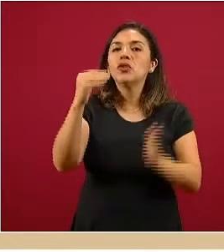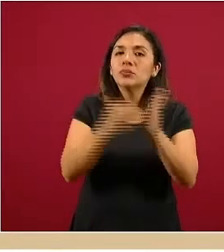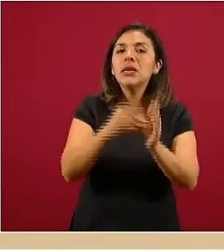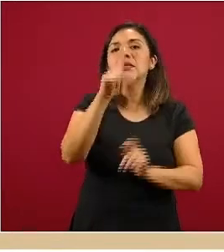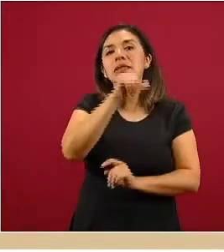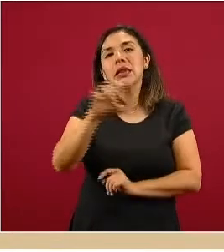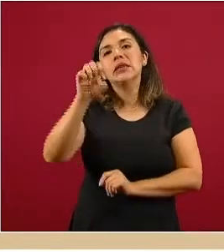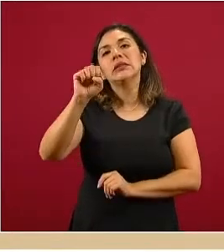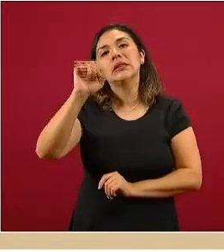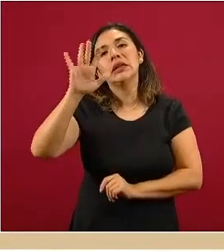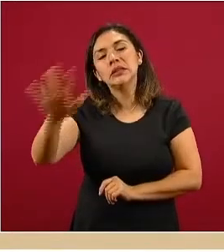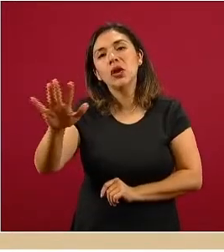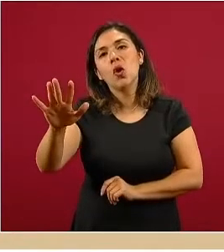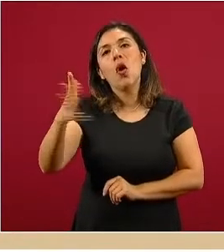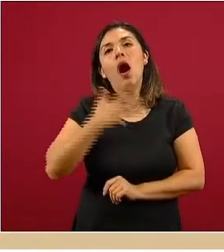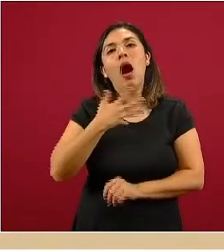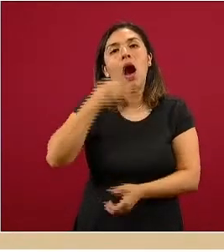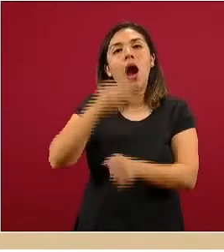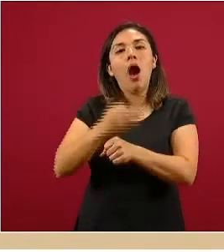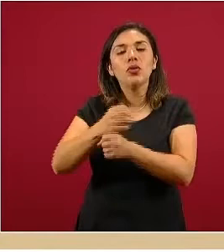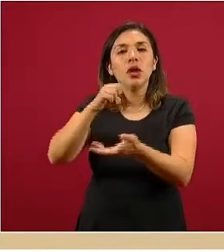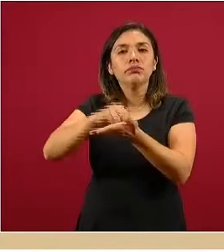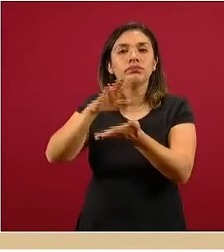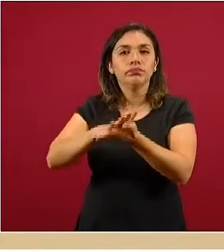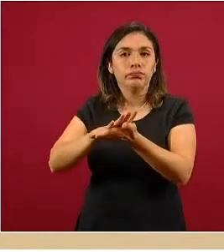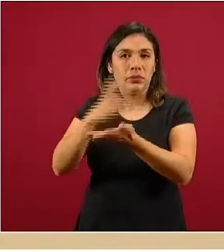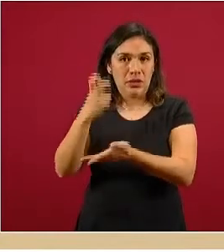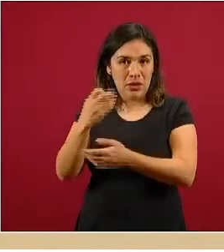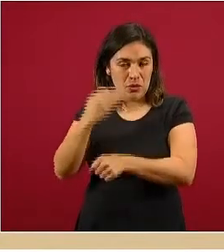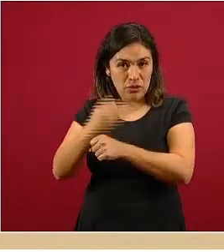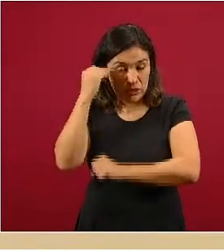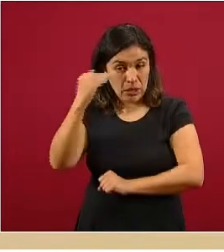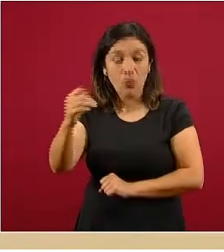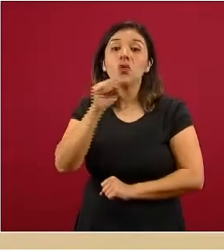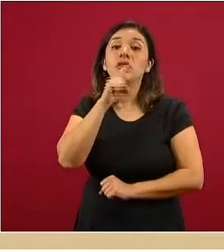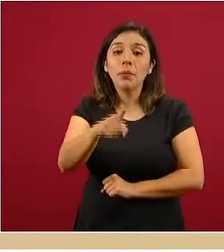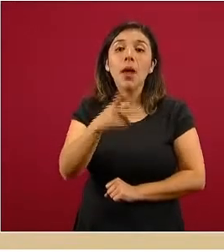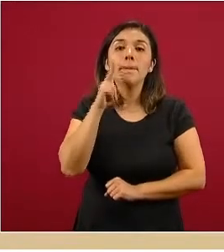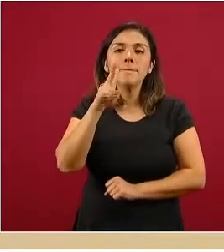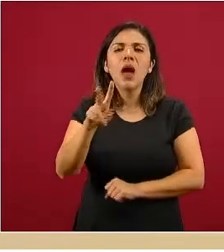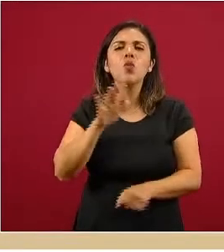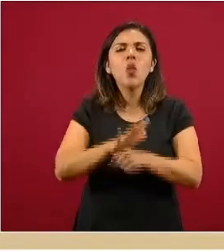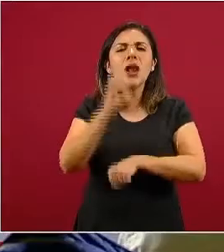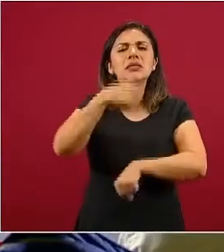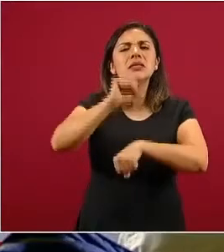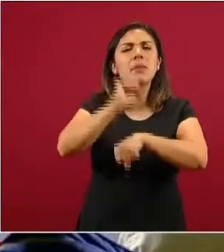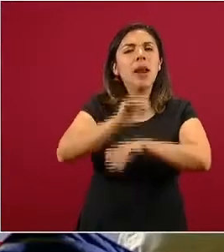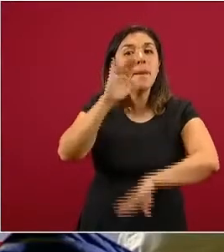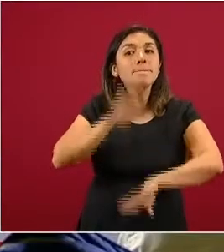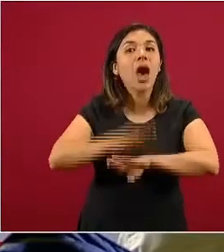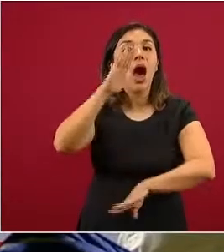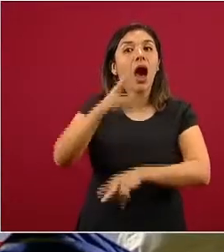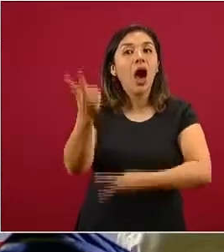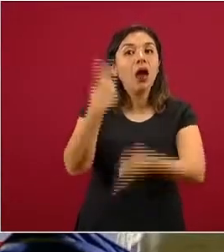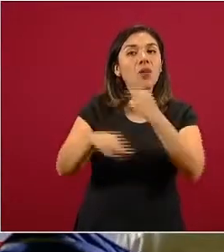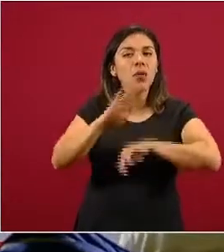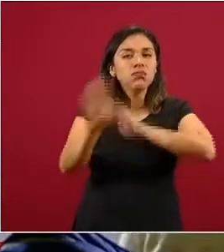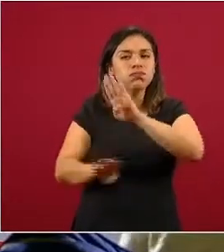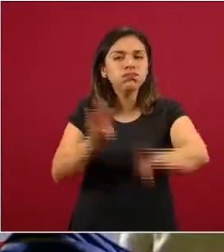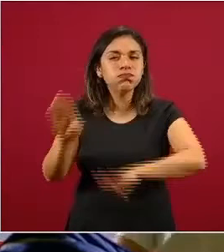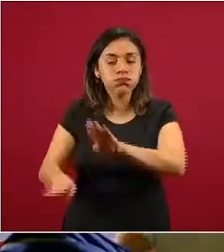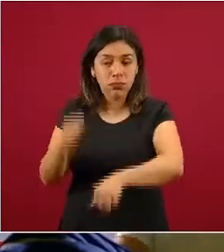y 65 más, 31% de exceso. La siguiente. Solamente, es el